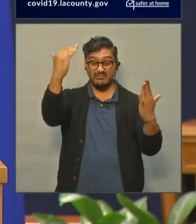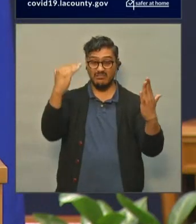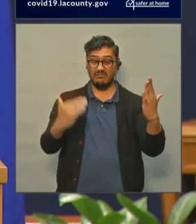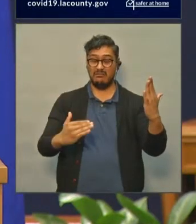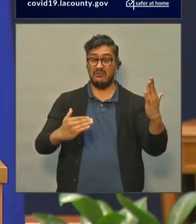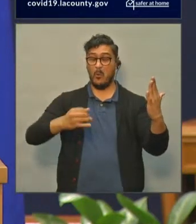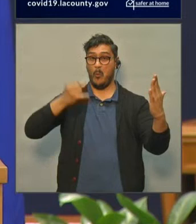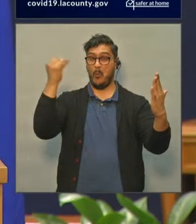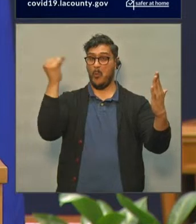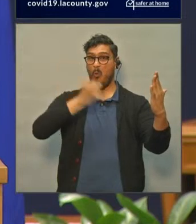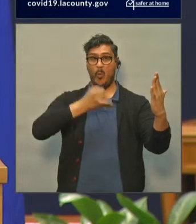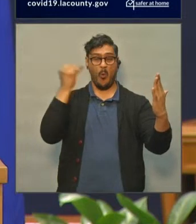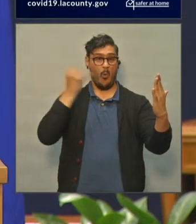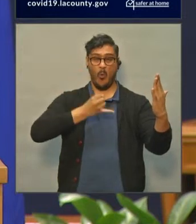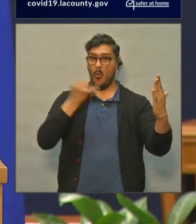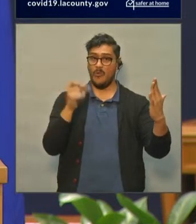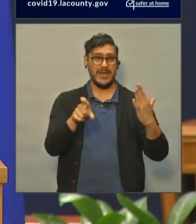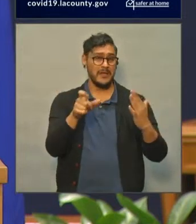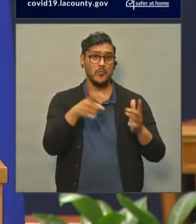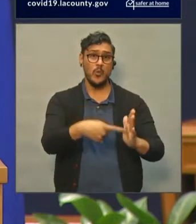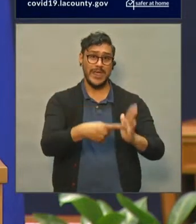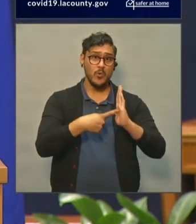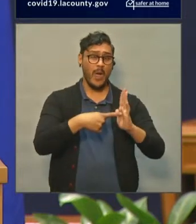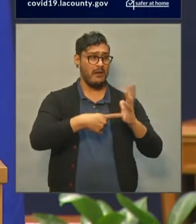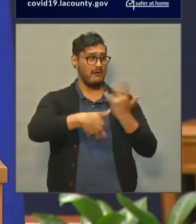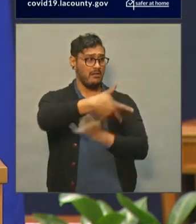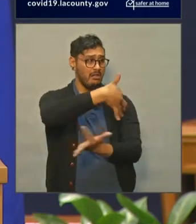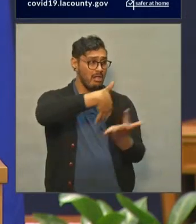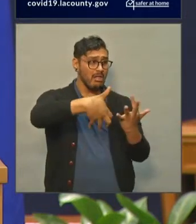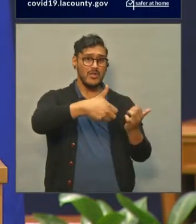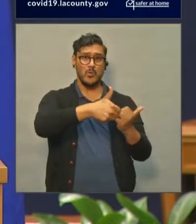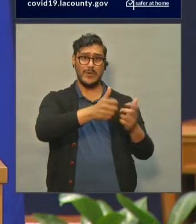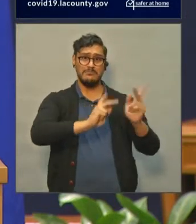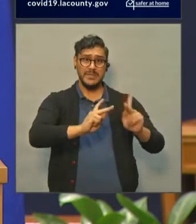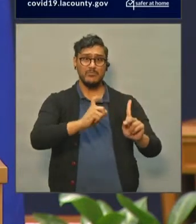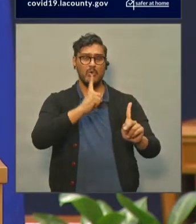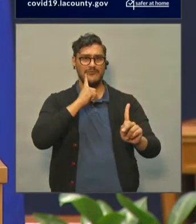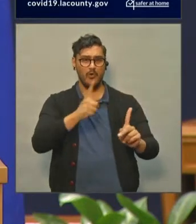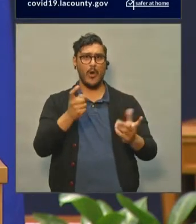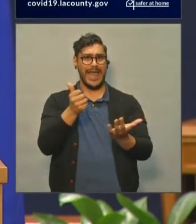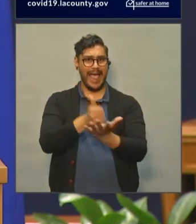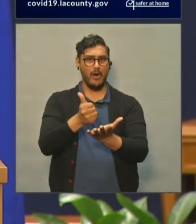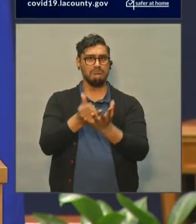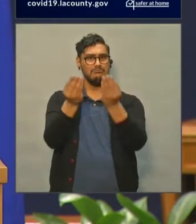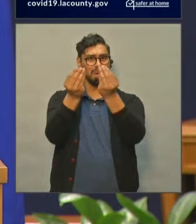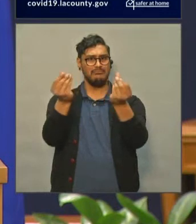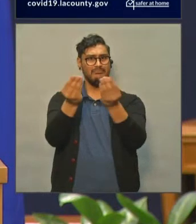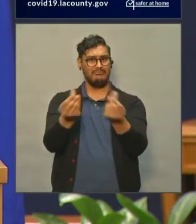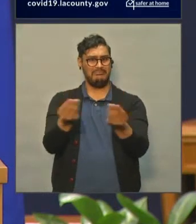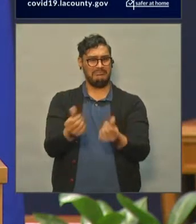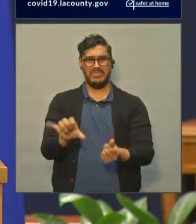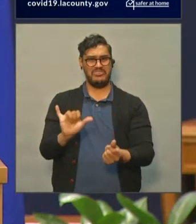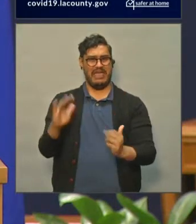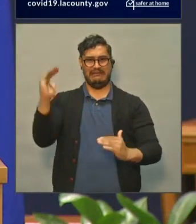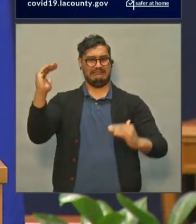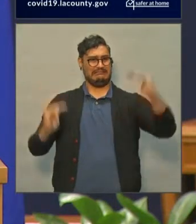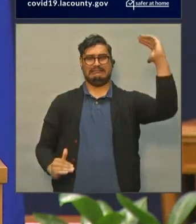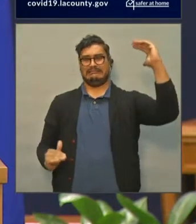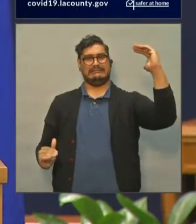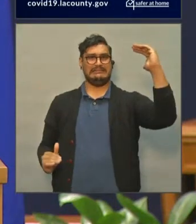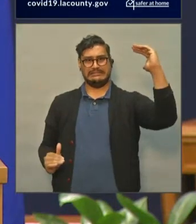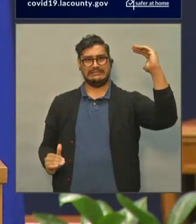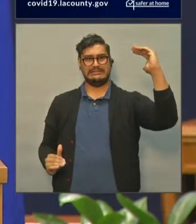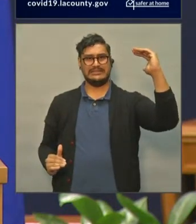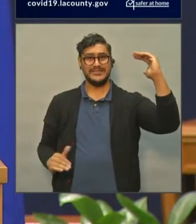requieren colaboración y trabajo con nuestros socios para abordar estas iniquidades. Además de